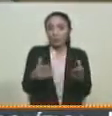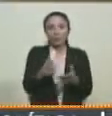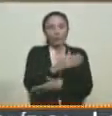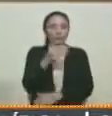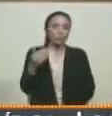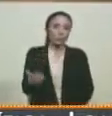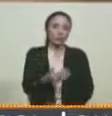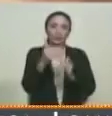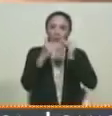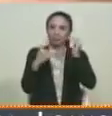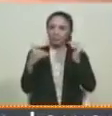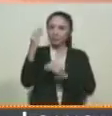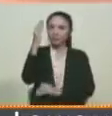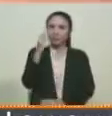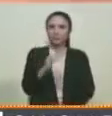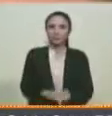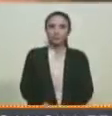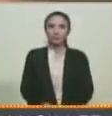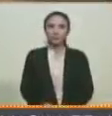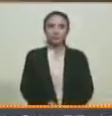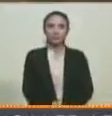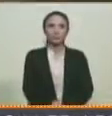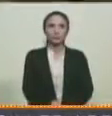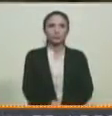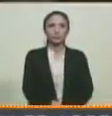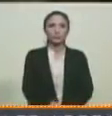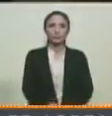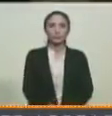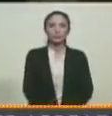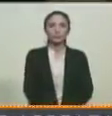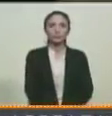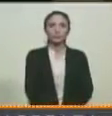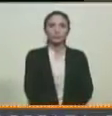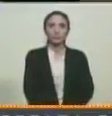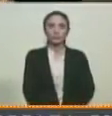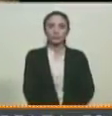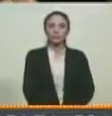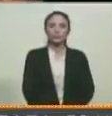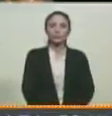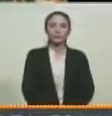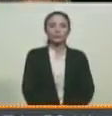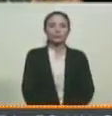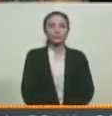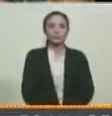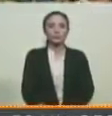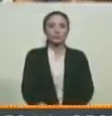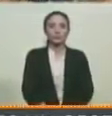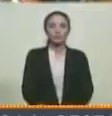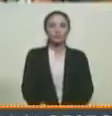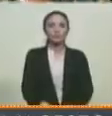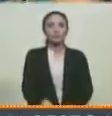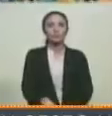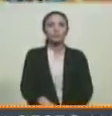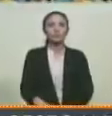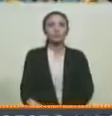muy, muy por encima del promedio de los presidentes de Europa, de América